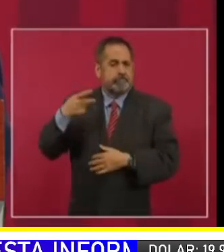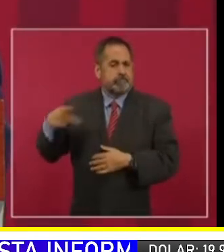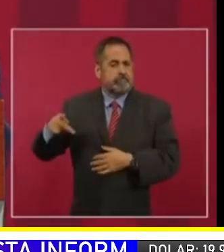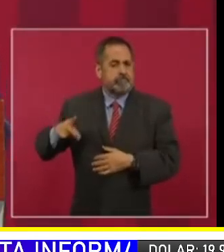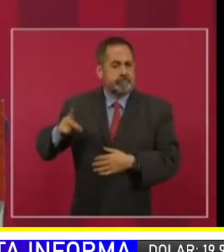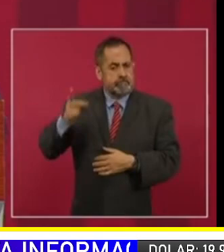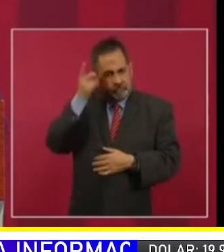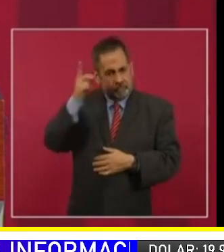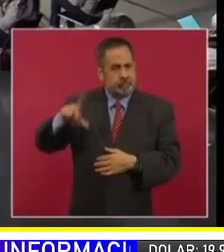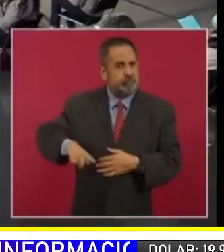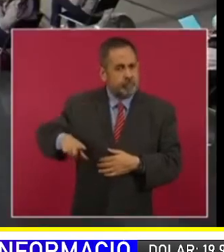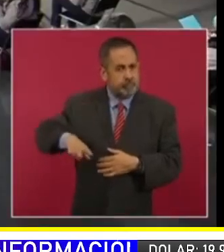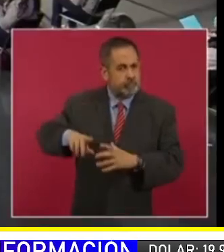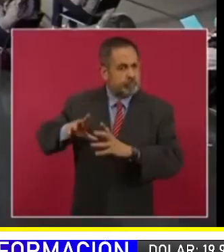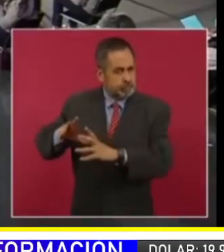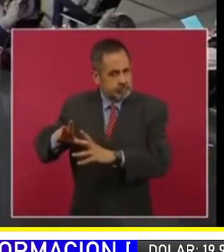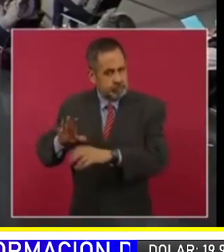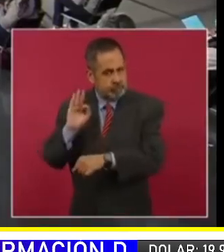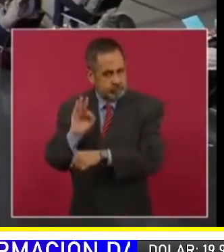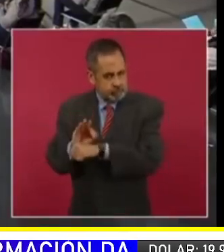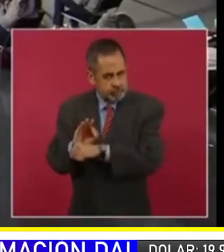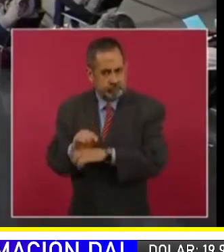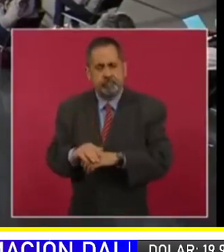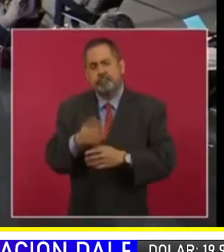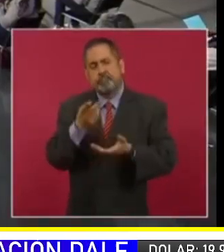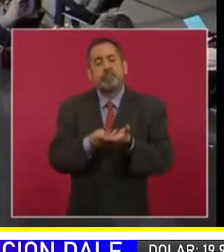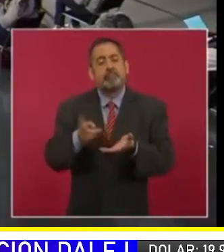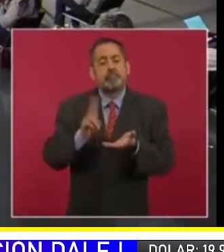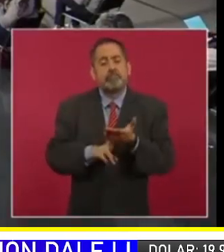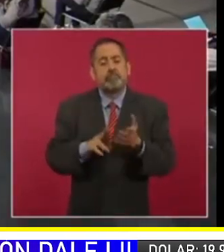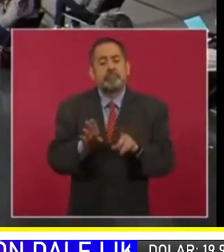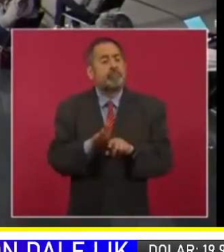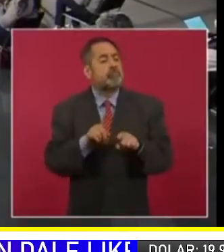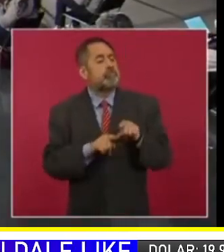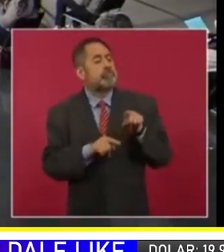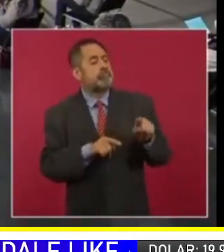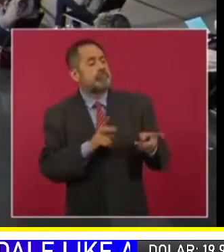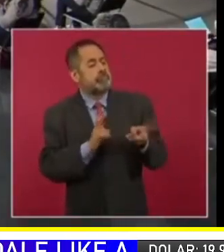Y al mismo tiempo de